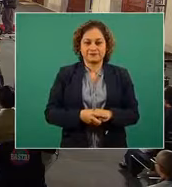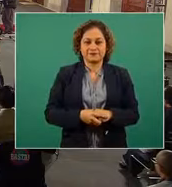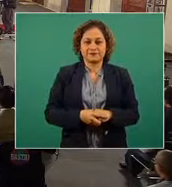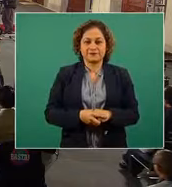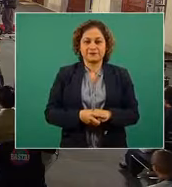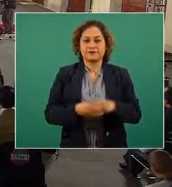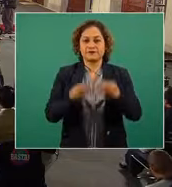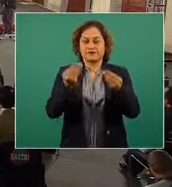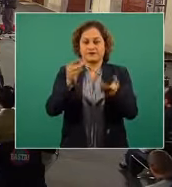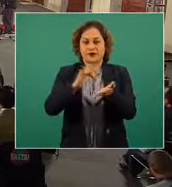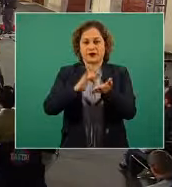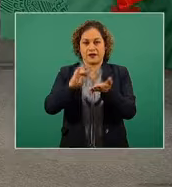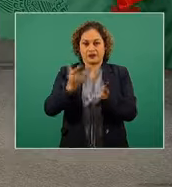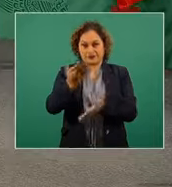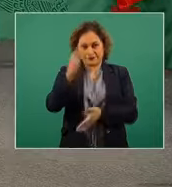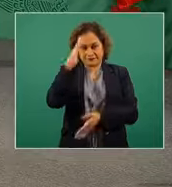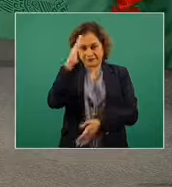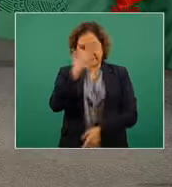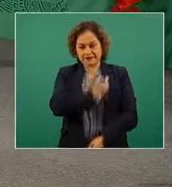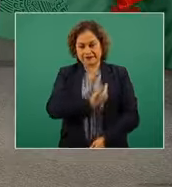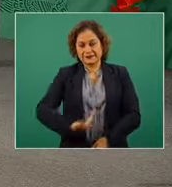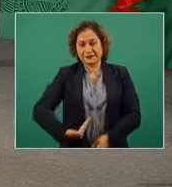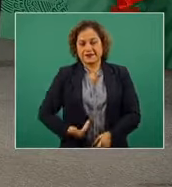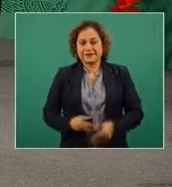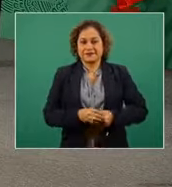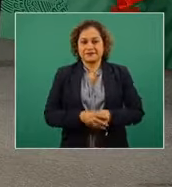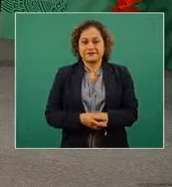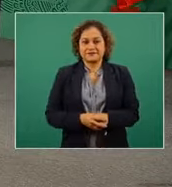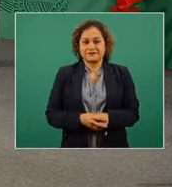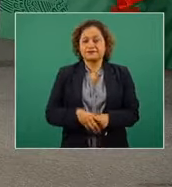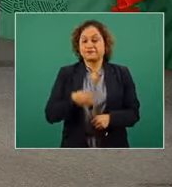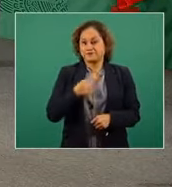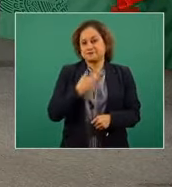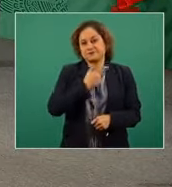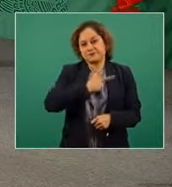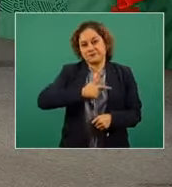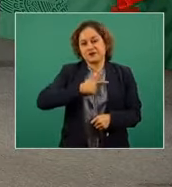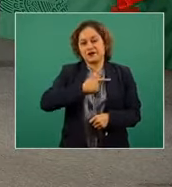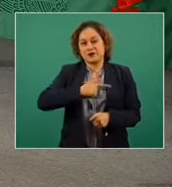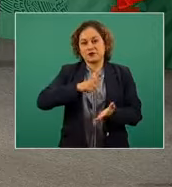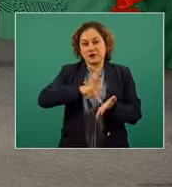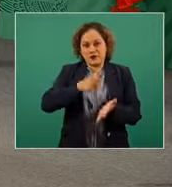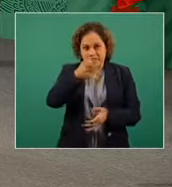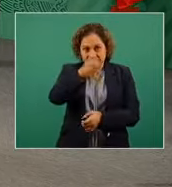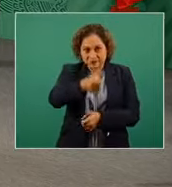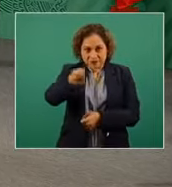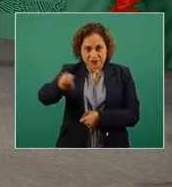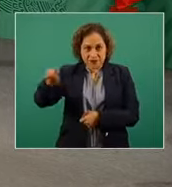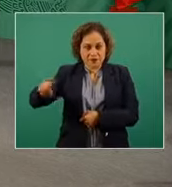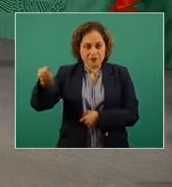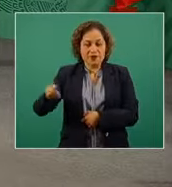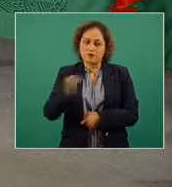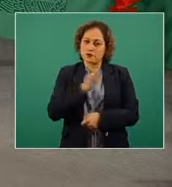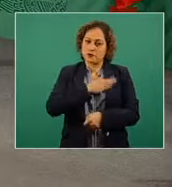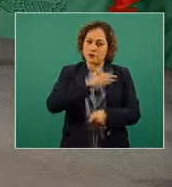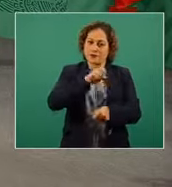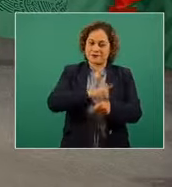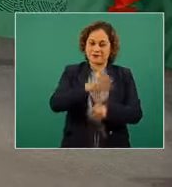Muchas gracias, señor presidente. Me da gusto nuevamente saludarlos. Muy buenos días a todas y todos